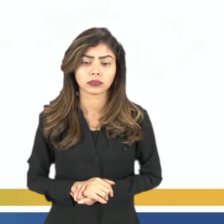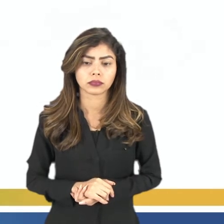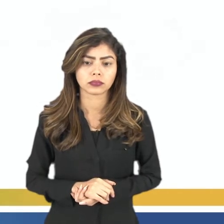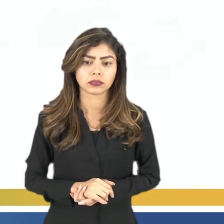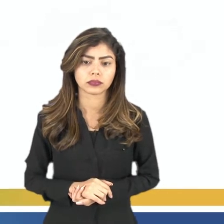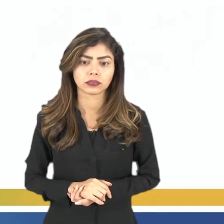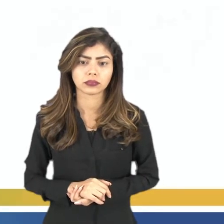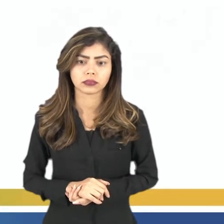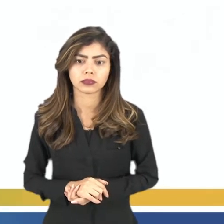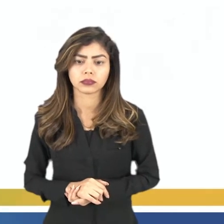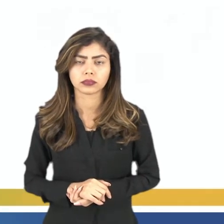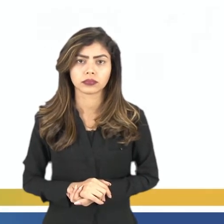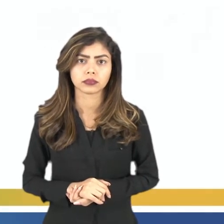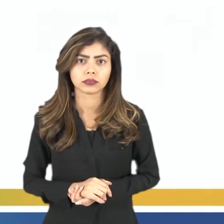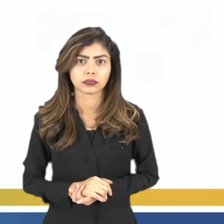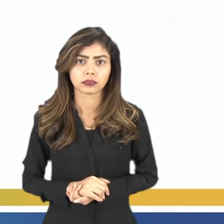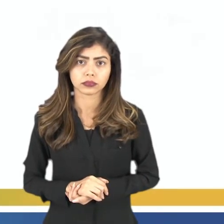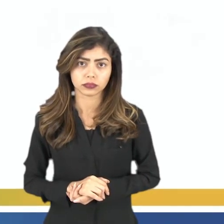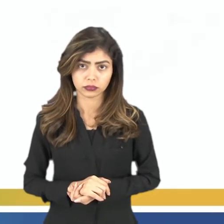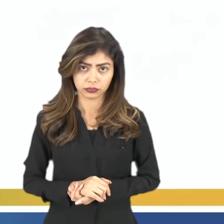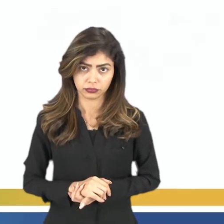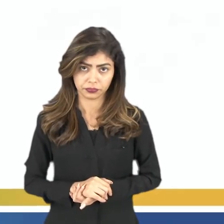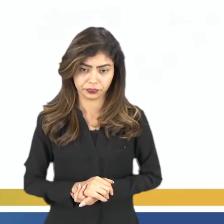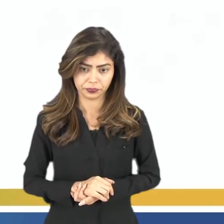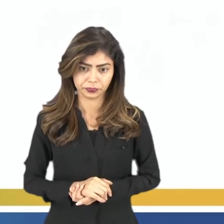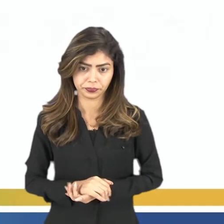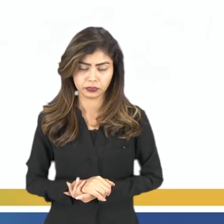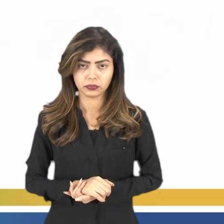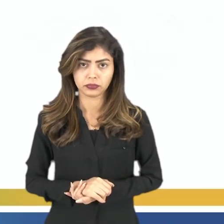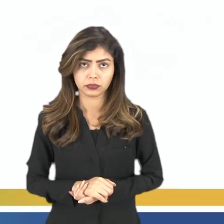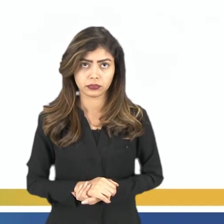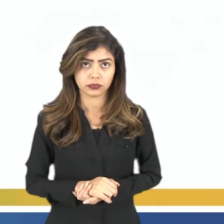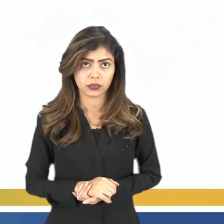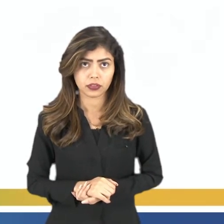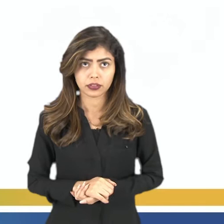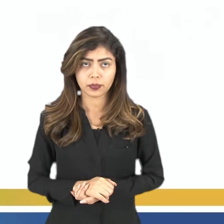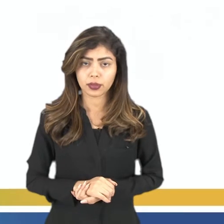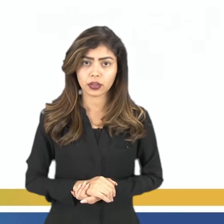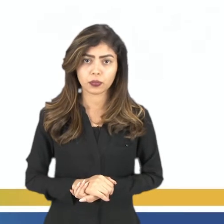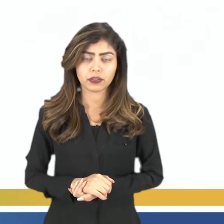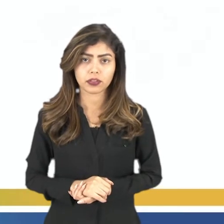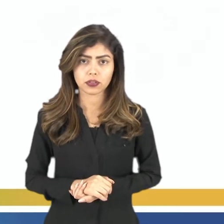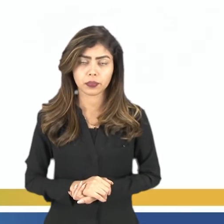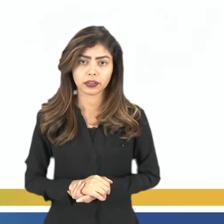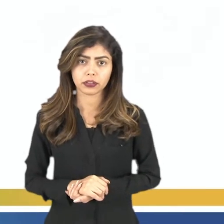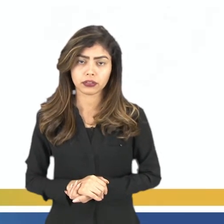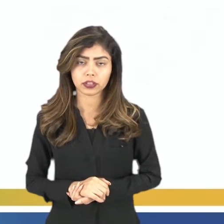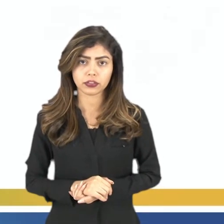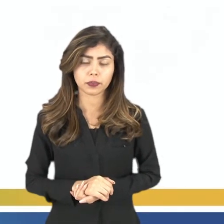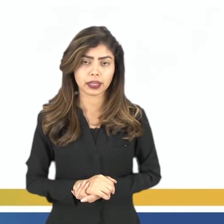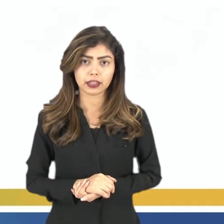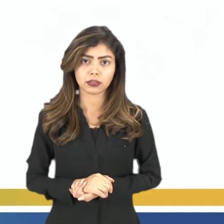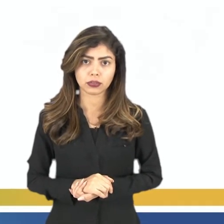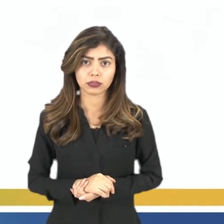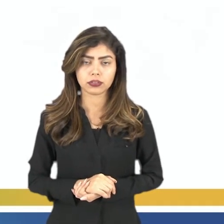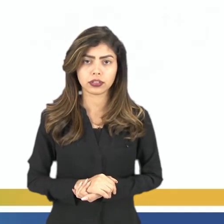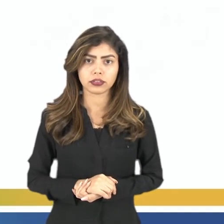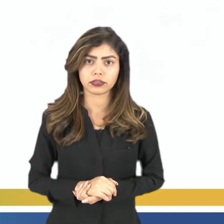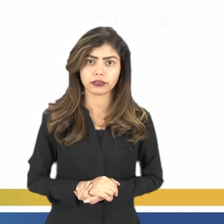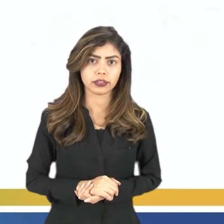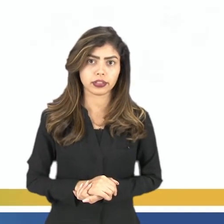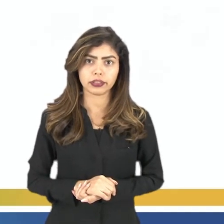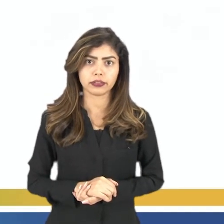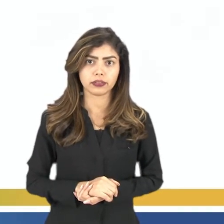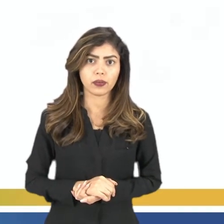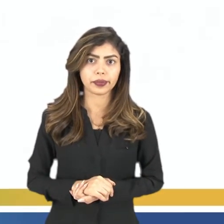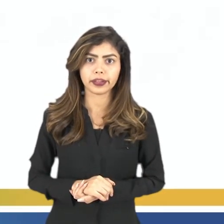manera. Vamos a la estructura. En el primer párrafo, el texto deberá representar el tema sobre